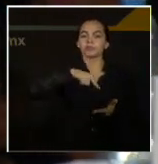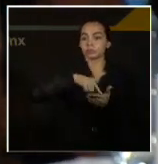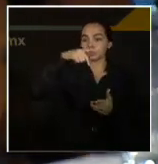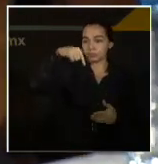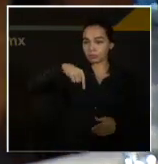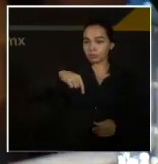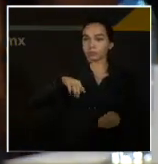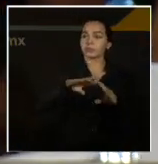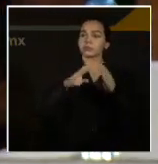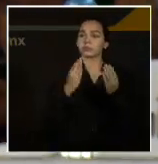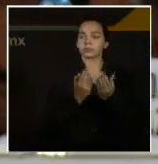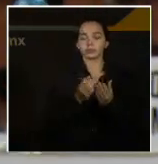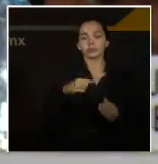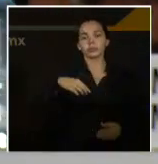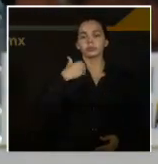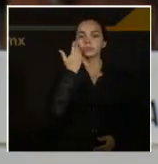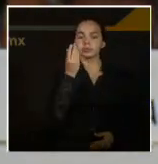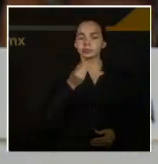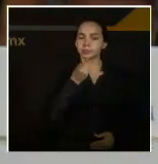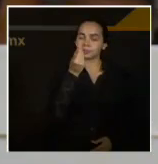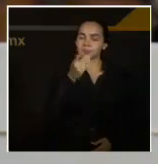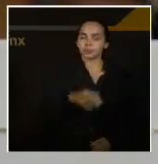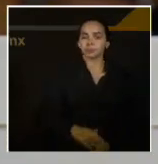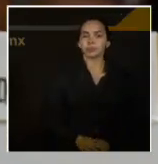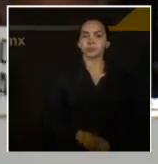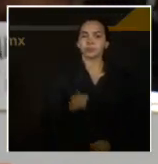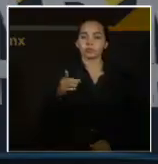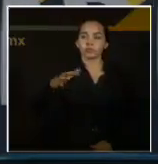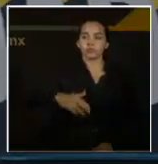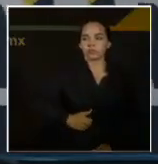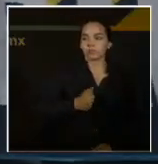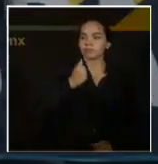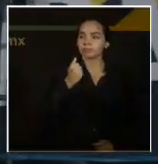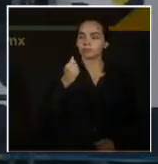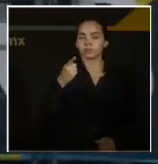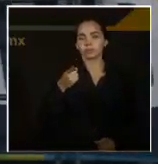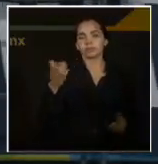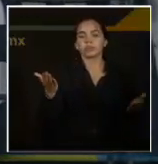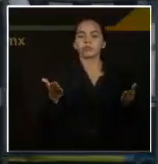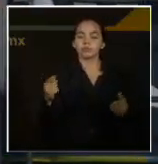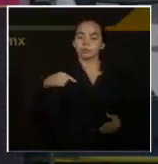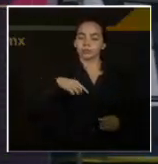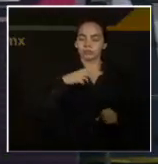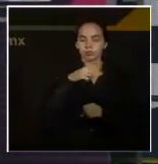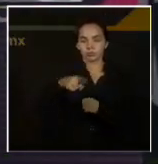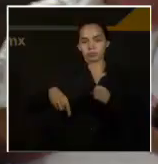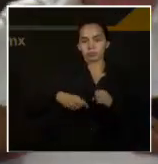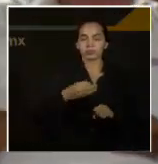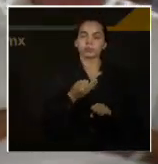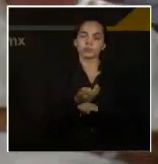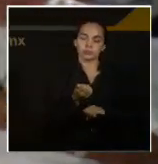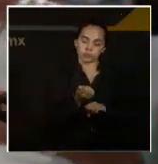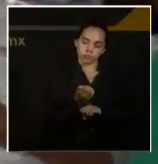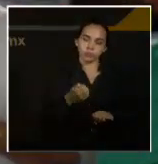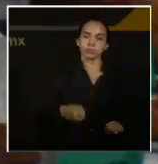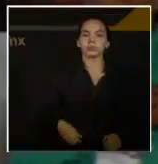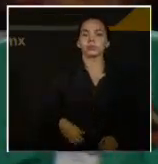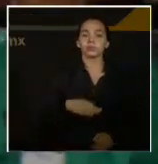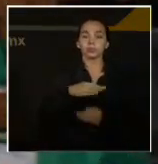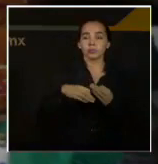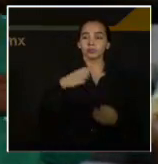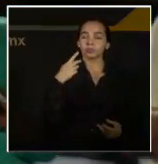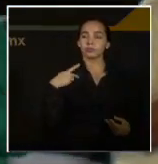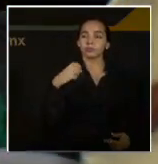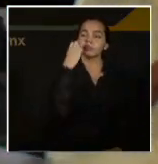sociedad. Hoy quiero decirles a ustedes que son el motor del desarrollo de nuestro estado, empresarios, académicos